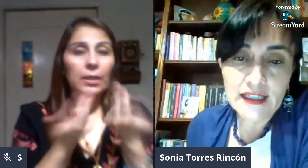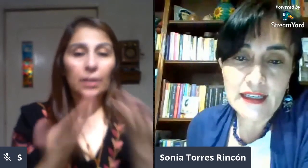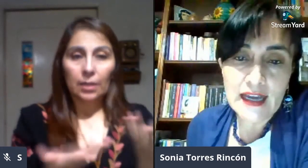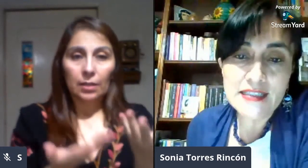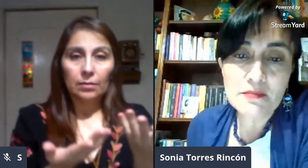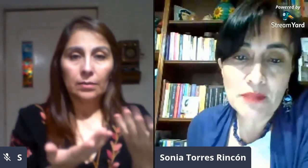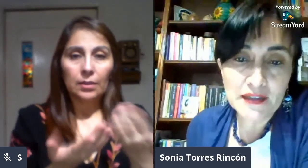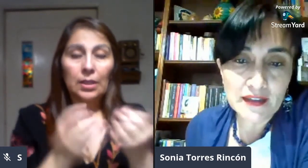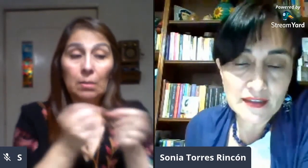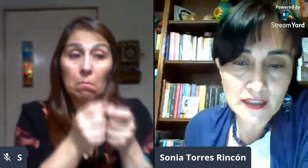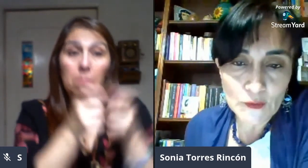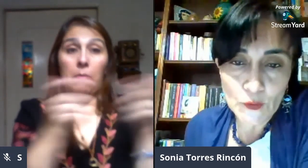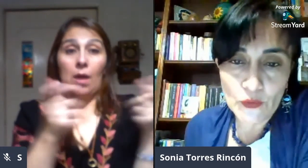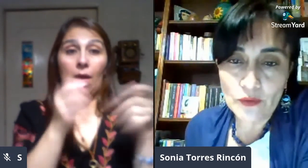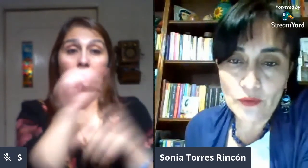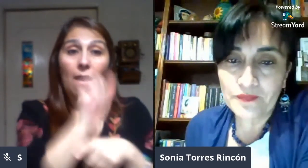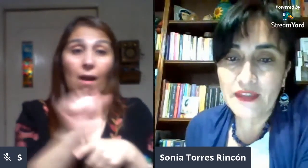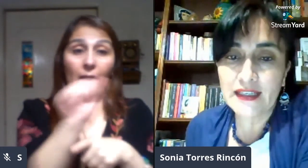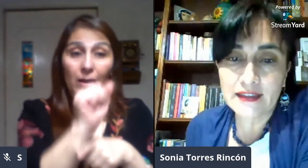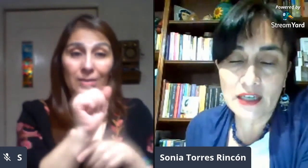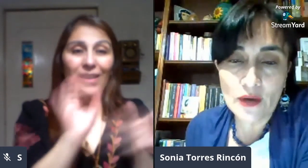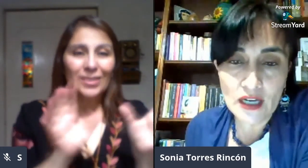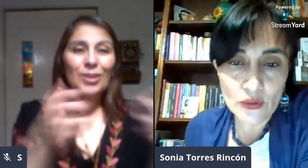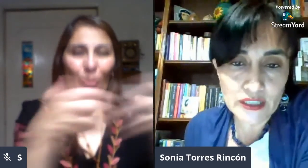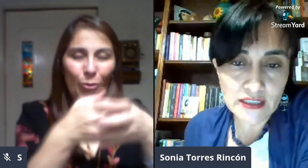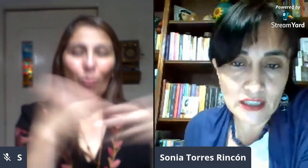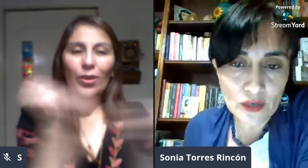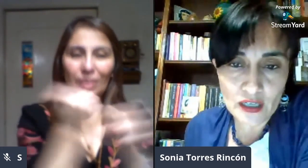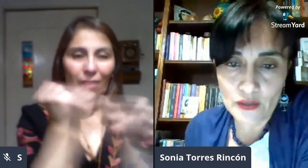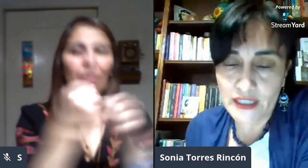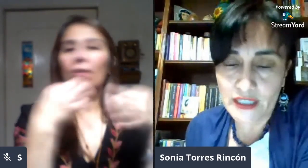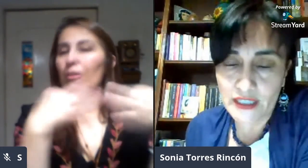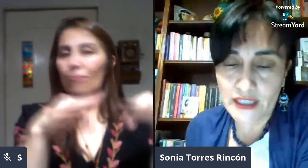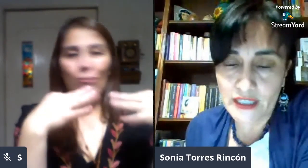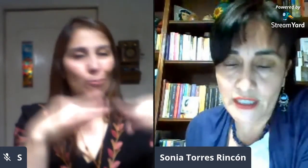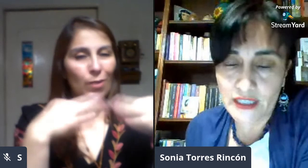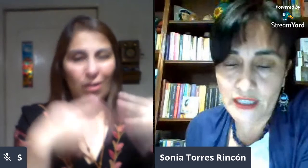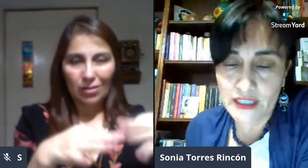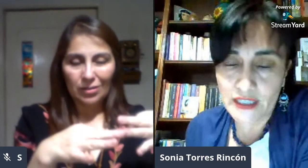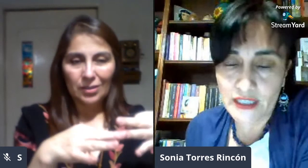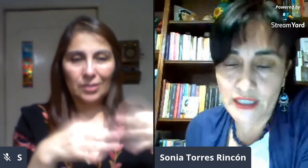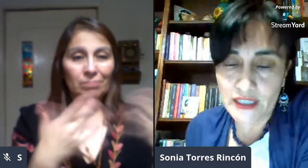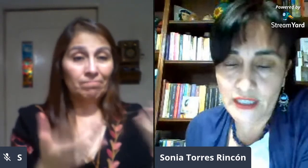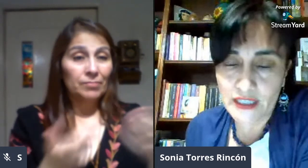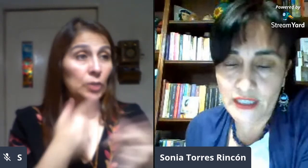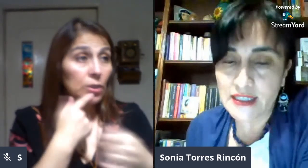mayoría hacen parte de este grupo de trabajadores y trabajadoras